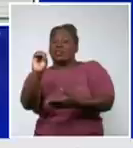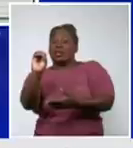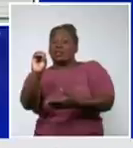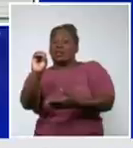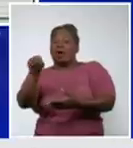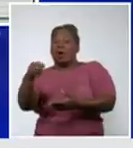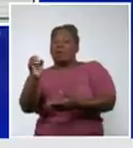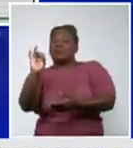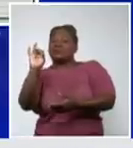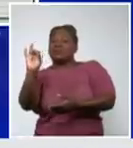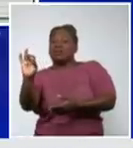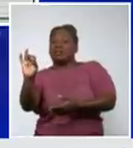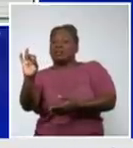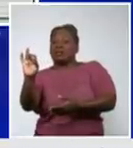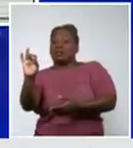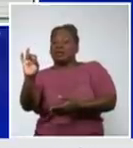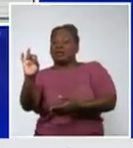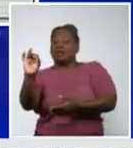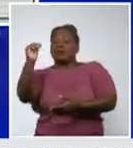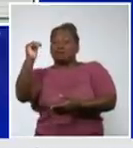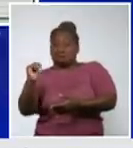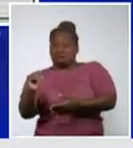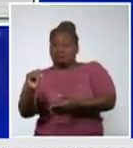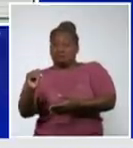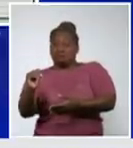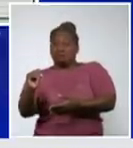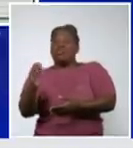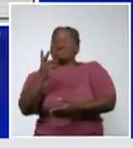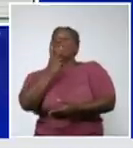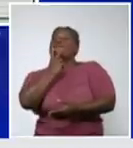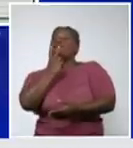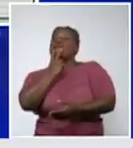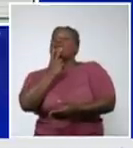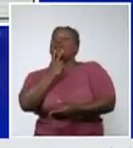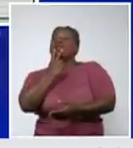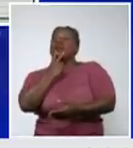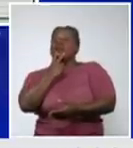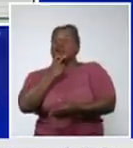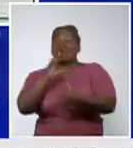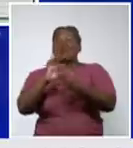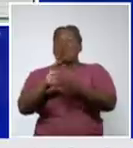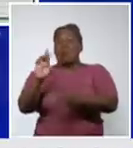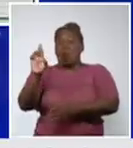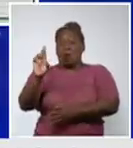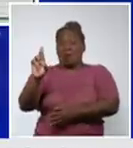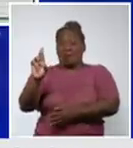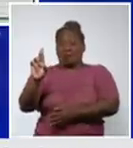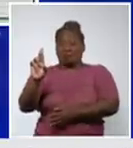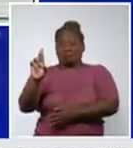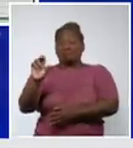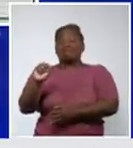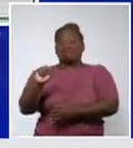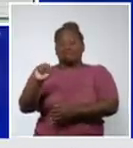170,7, y después le sigue Vertientes y Guáimaro en importancia.